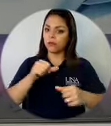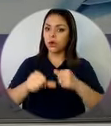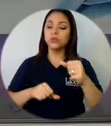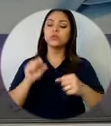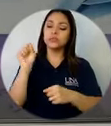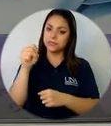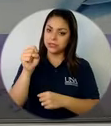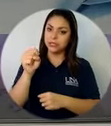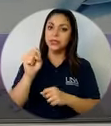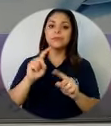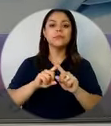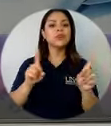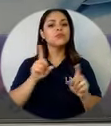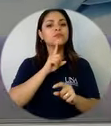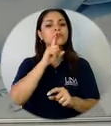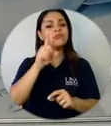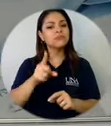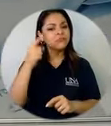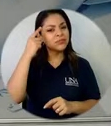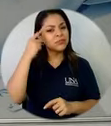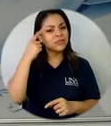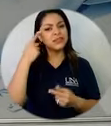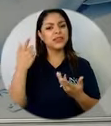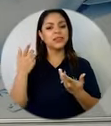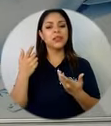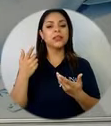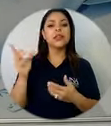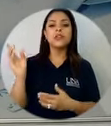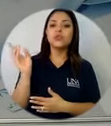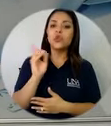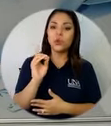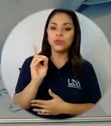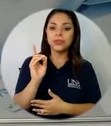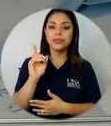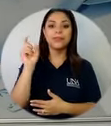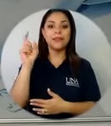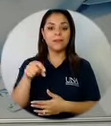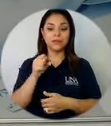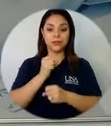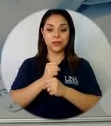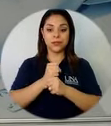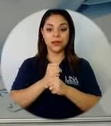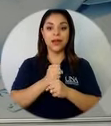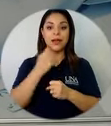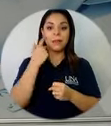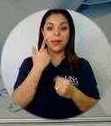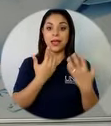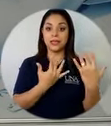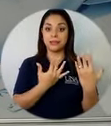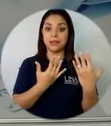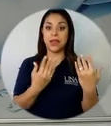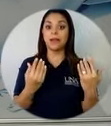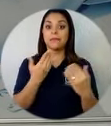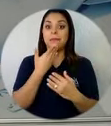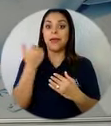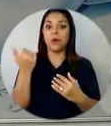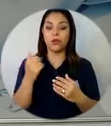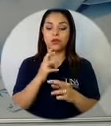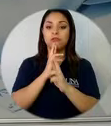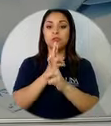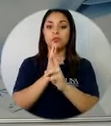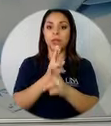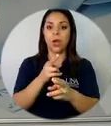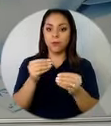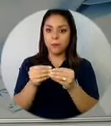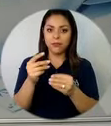se han hecho esfuerzos, pero tenemos que en realidad evaluar en dónde es que podemos trabajar para esperar